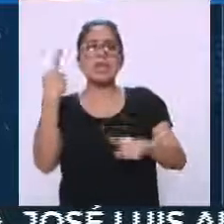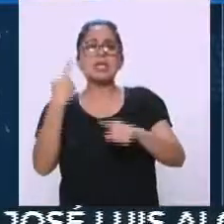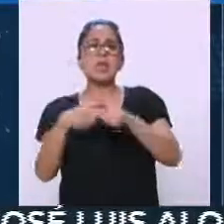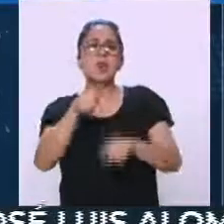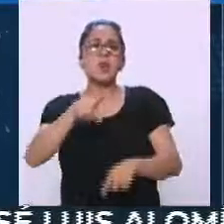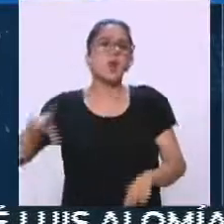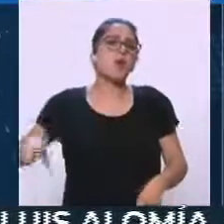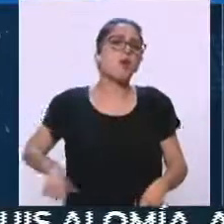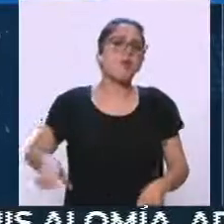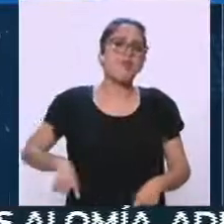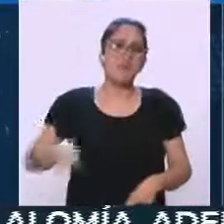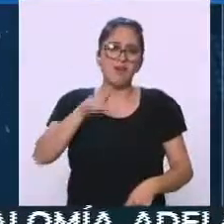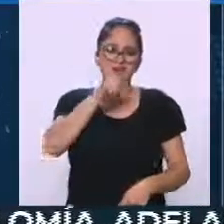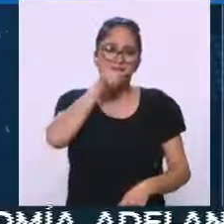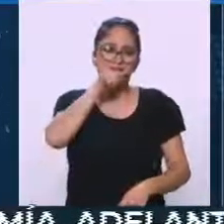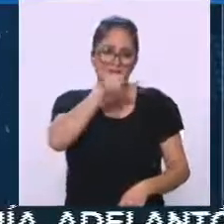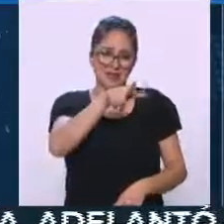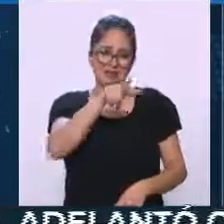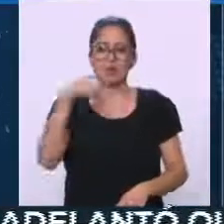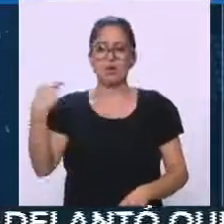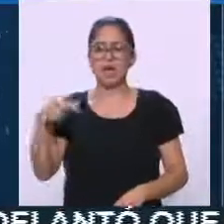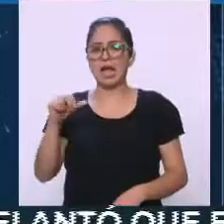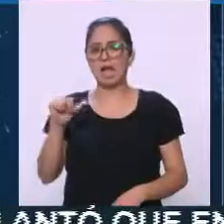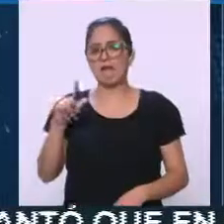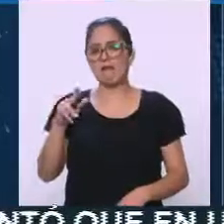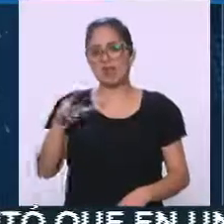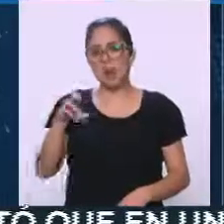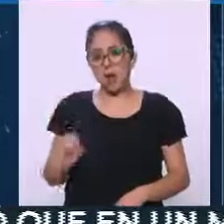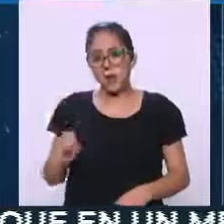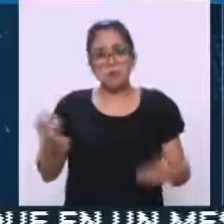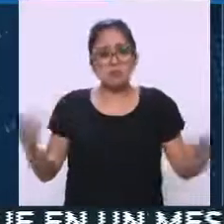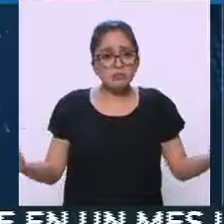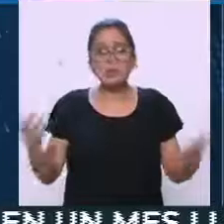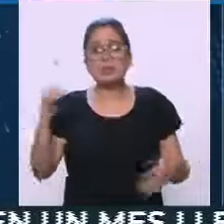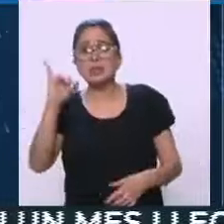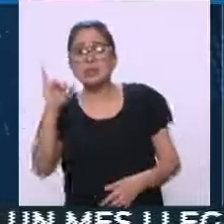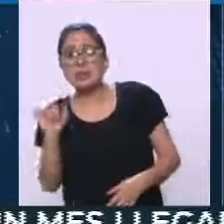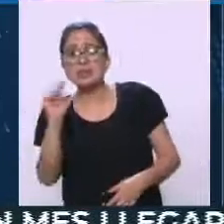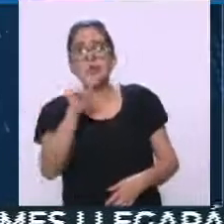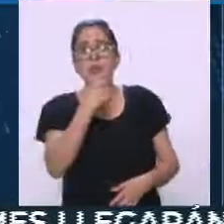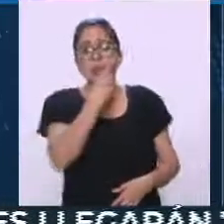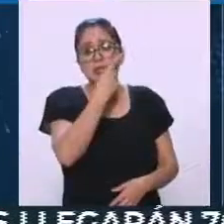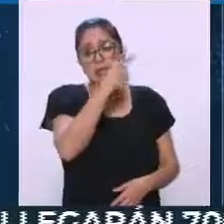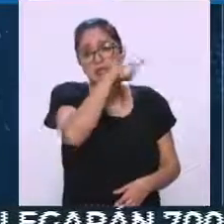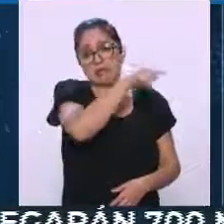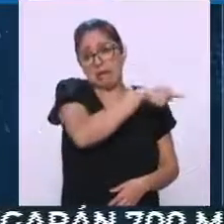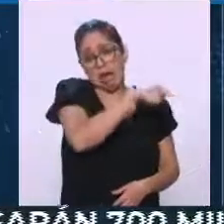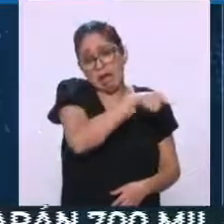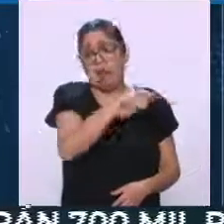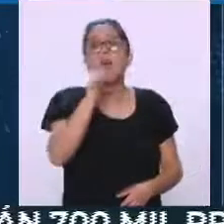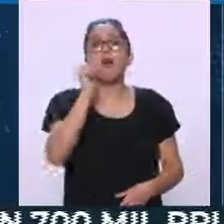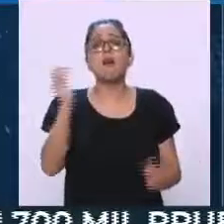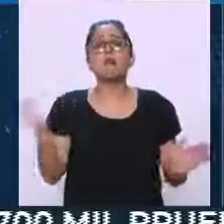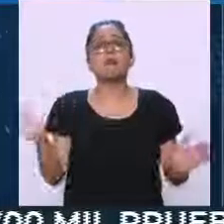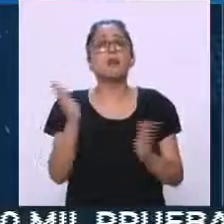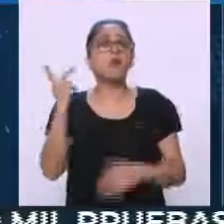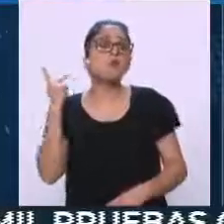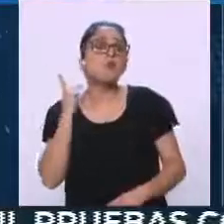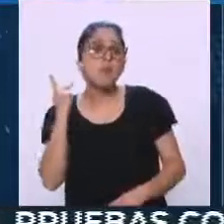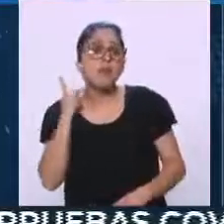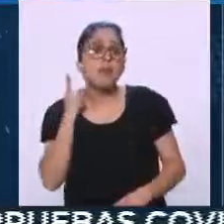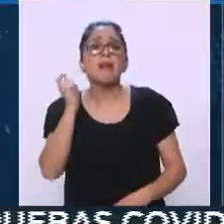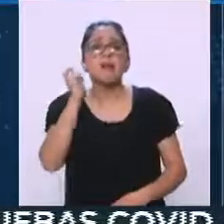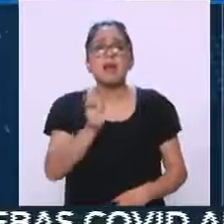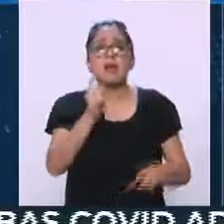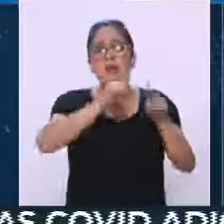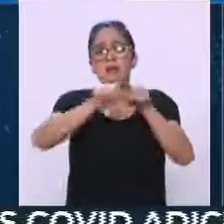Jalisco, Alfaro, en el sentido de hay motivaciones políticas detrás de las recomendaciones